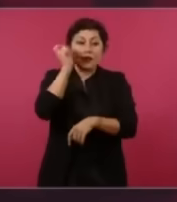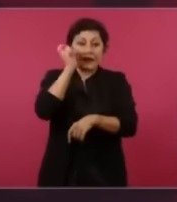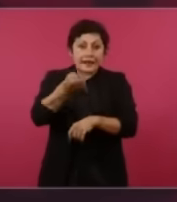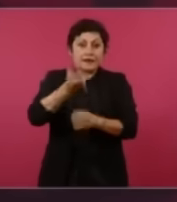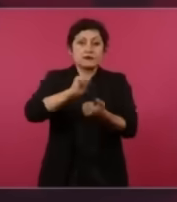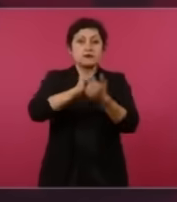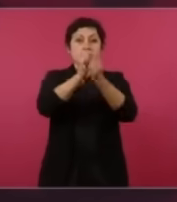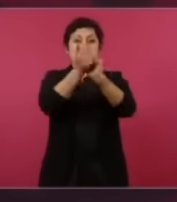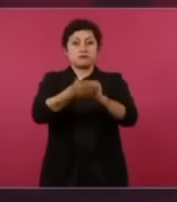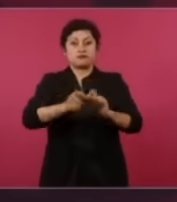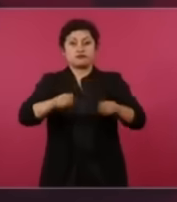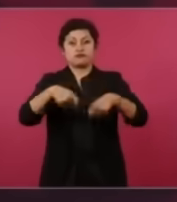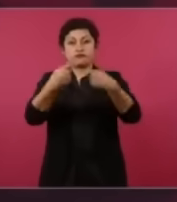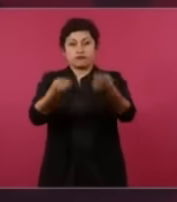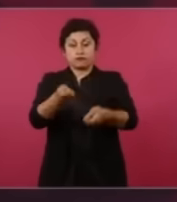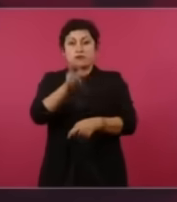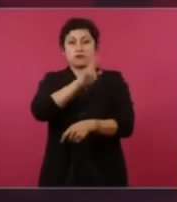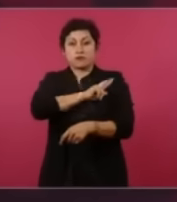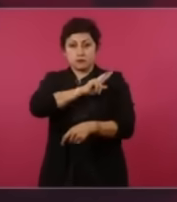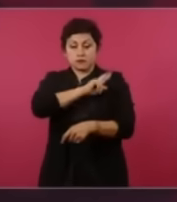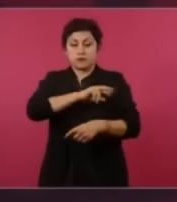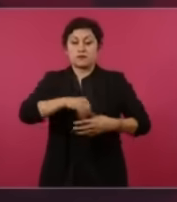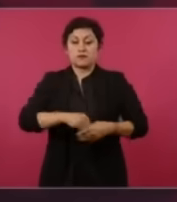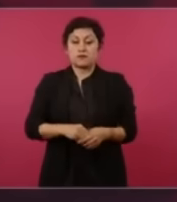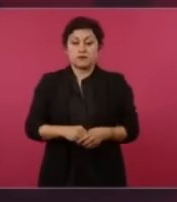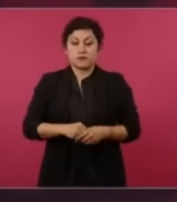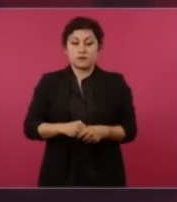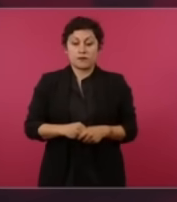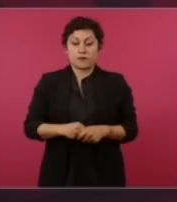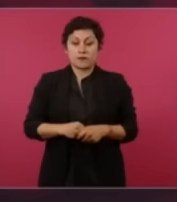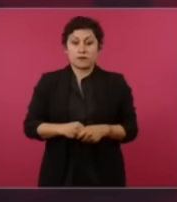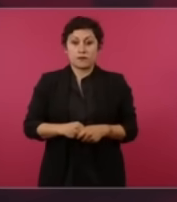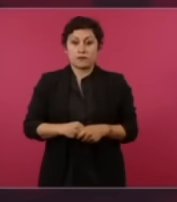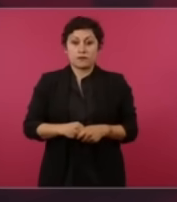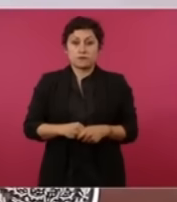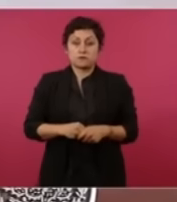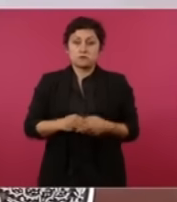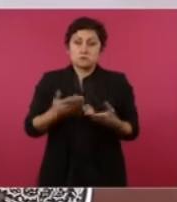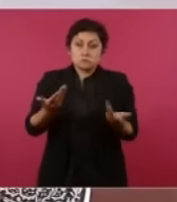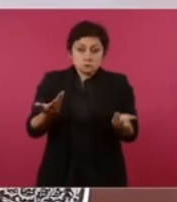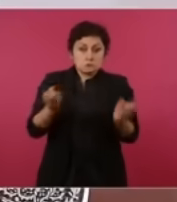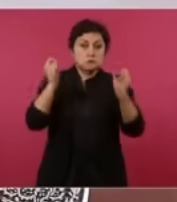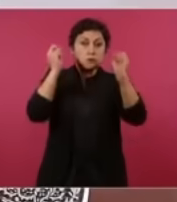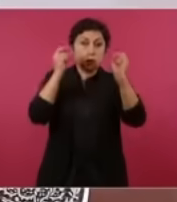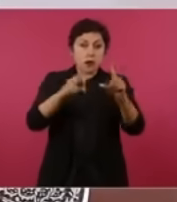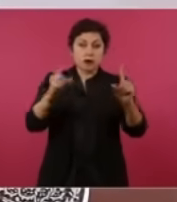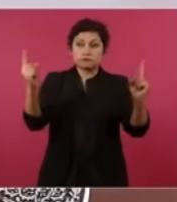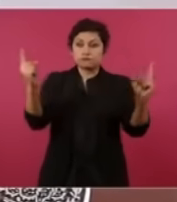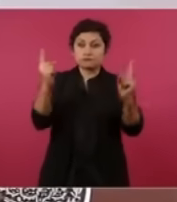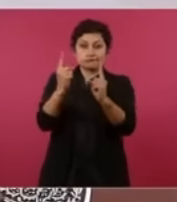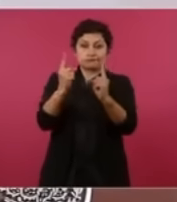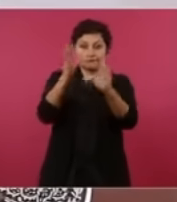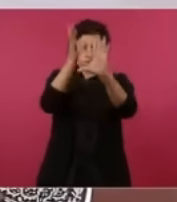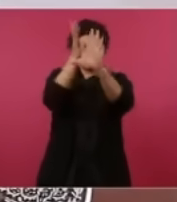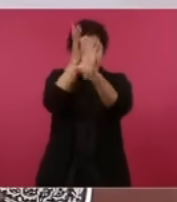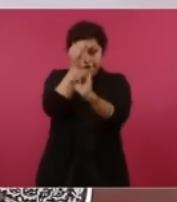Y ya le contesta, no, pues estamos de acuerdo.